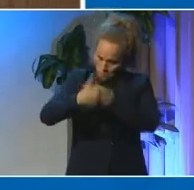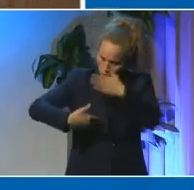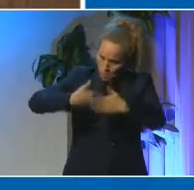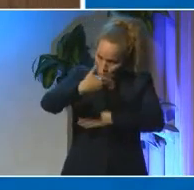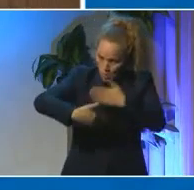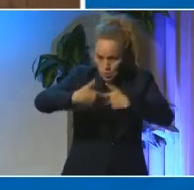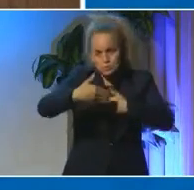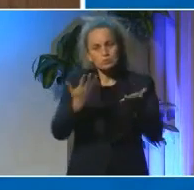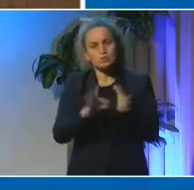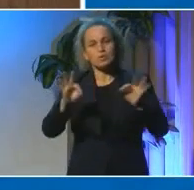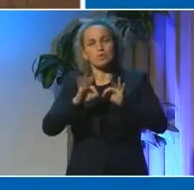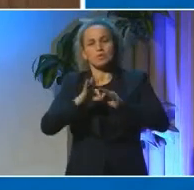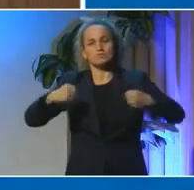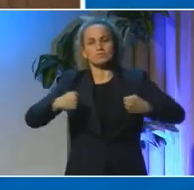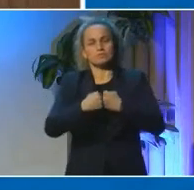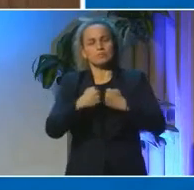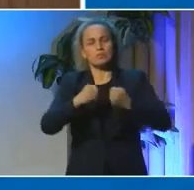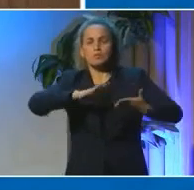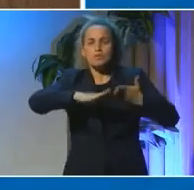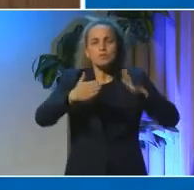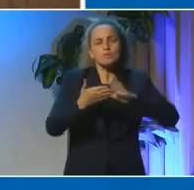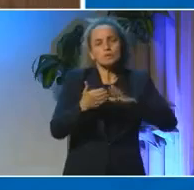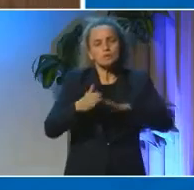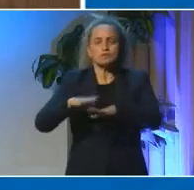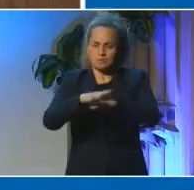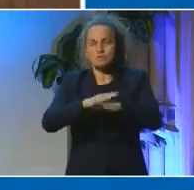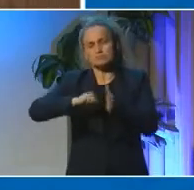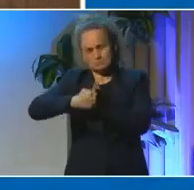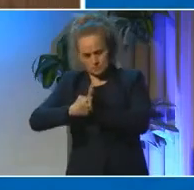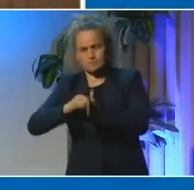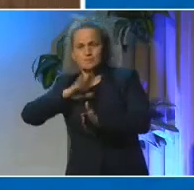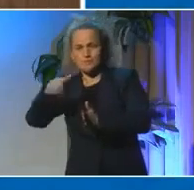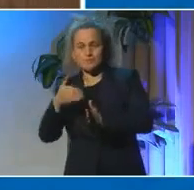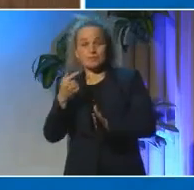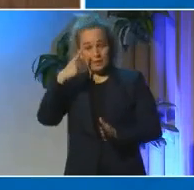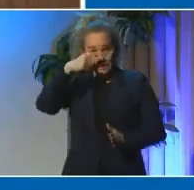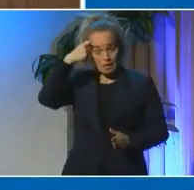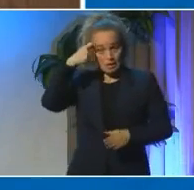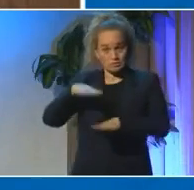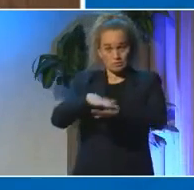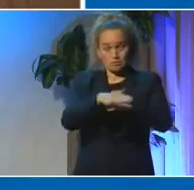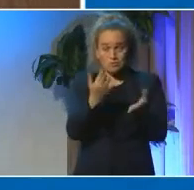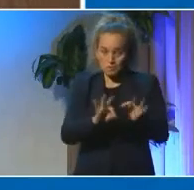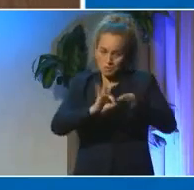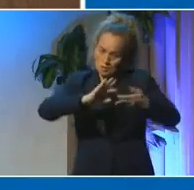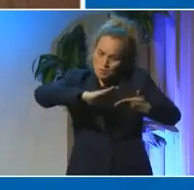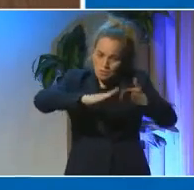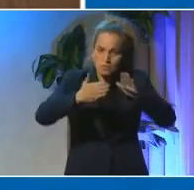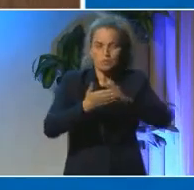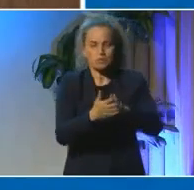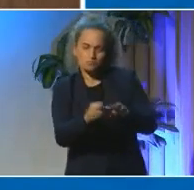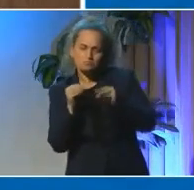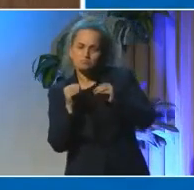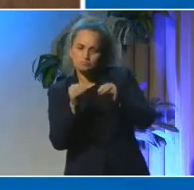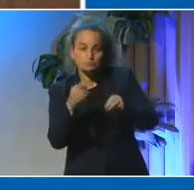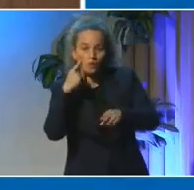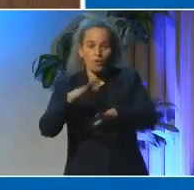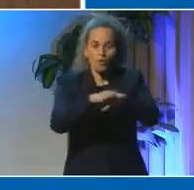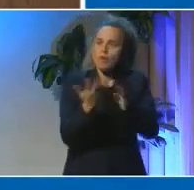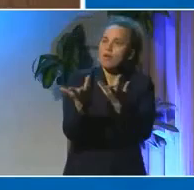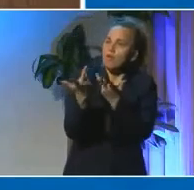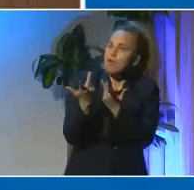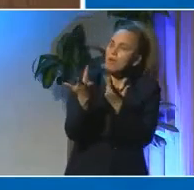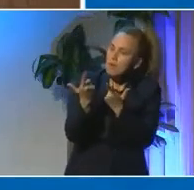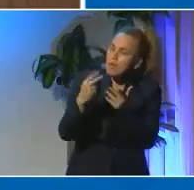fue trabajarlo en conjunto y lo vamos a hablar más adelante pero ese tema de tejer red también con esa comunidad de educarla y de contarle